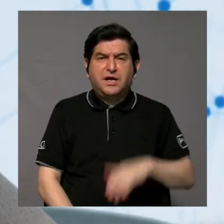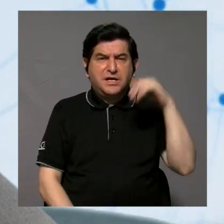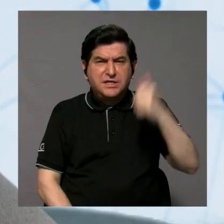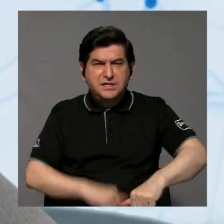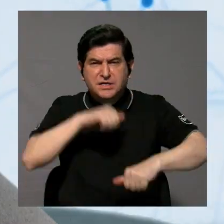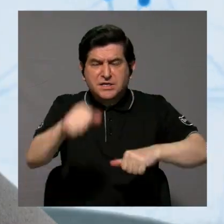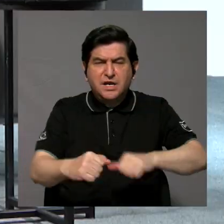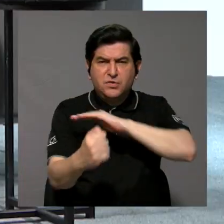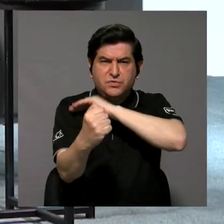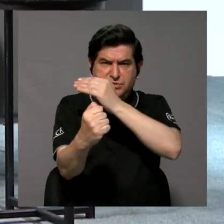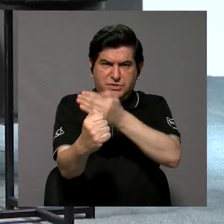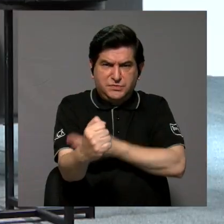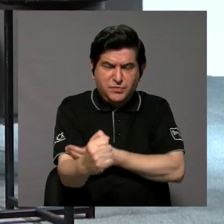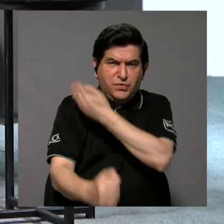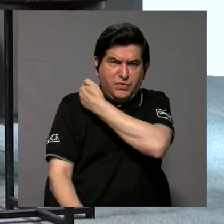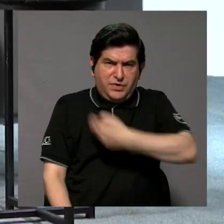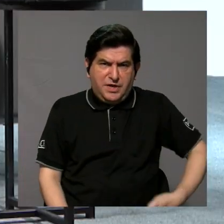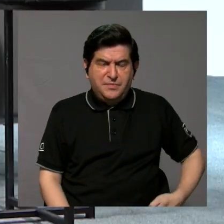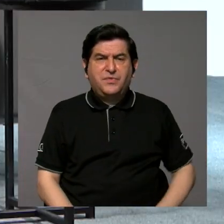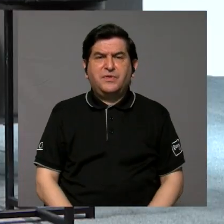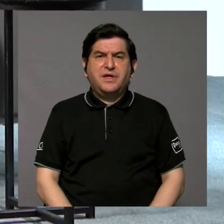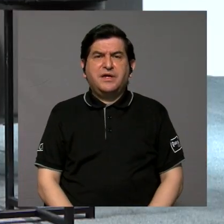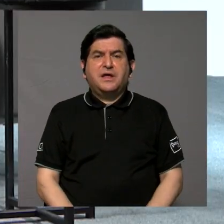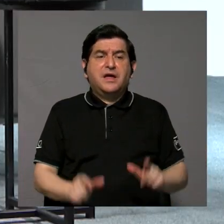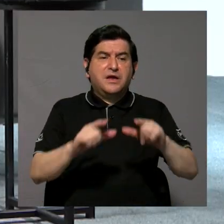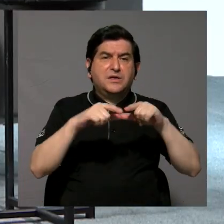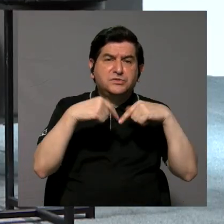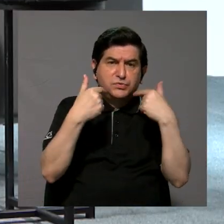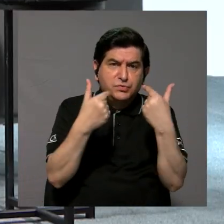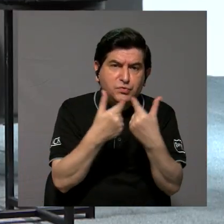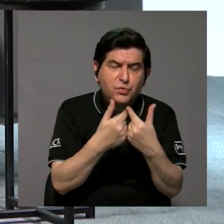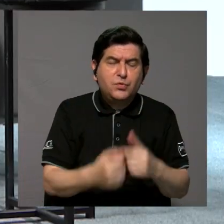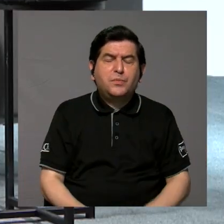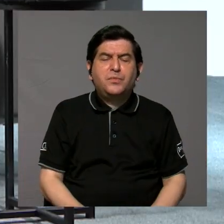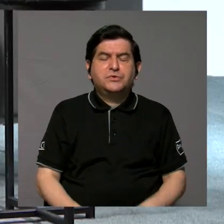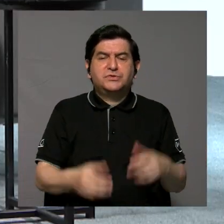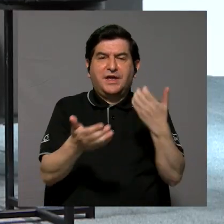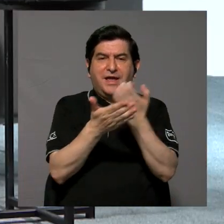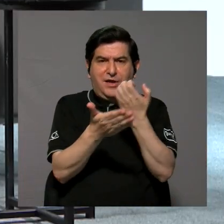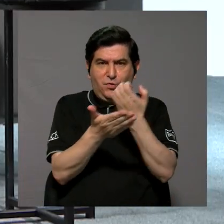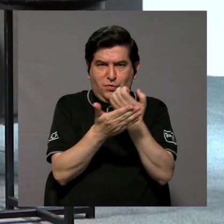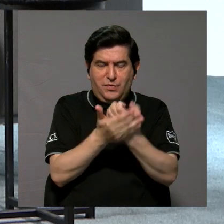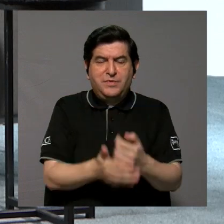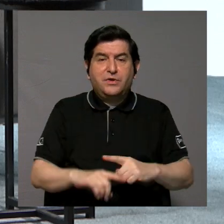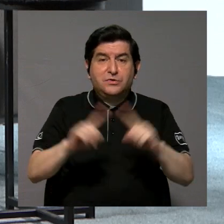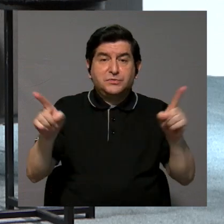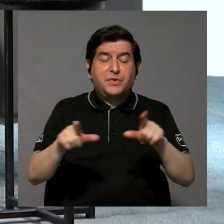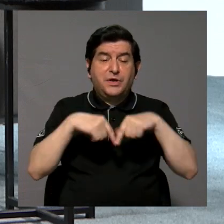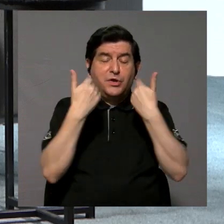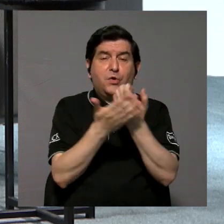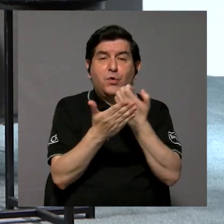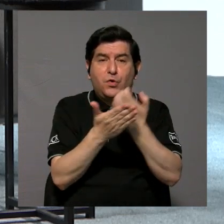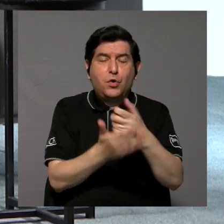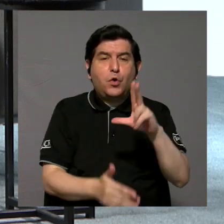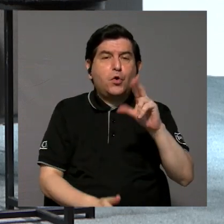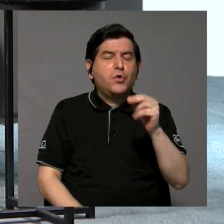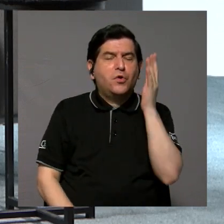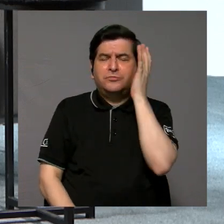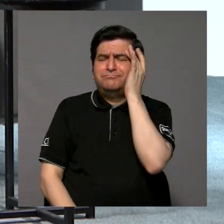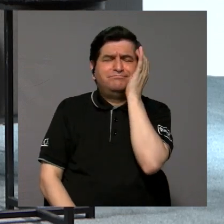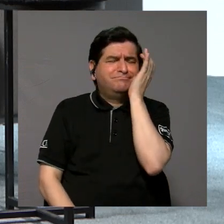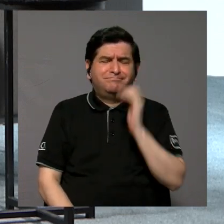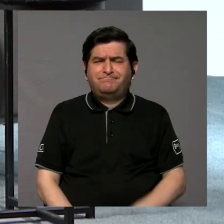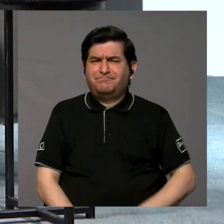por el poder ejecutivo son disputas entre factores o fracciones de poder económico. Pero esas fracciones de poder económico no se han preocupado